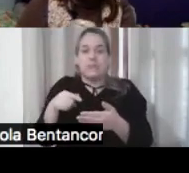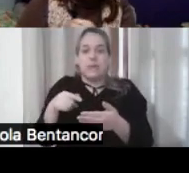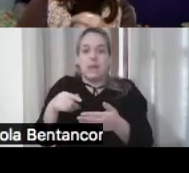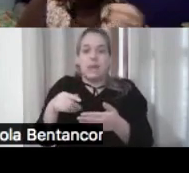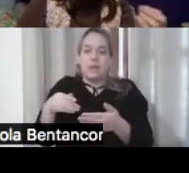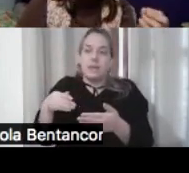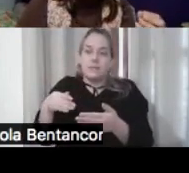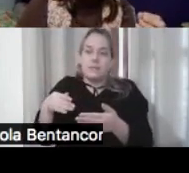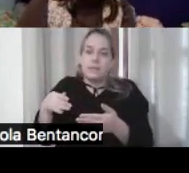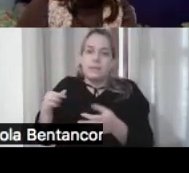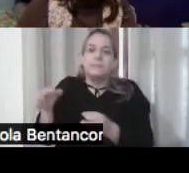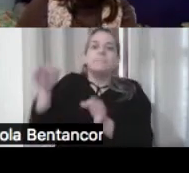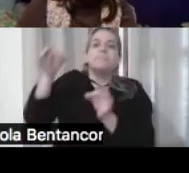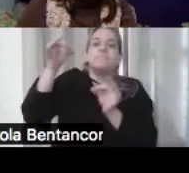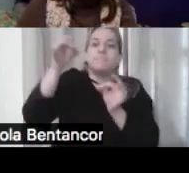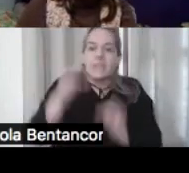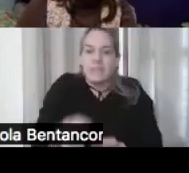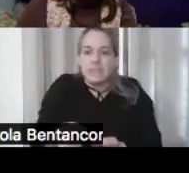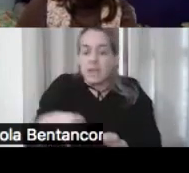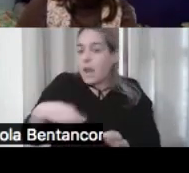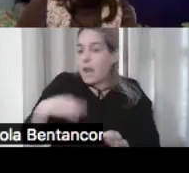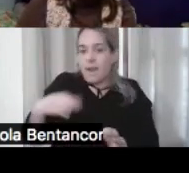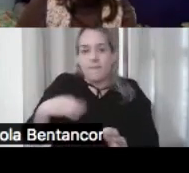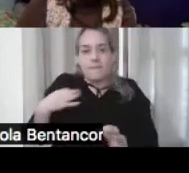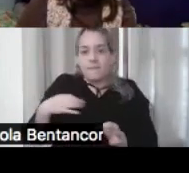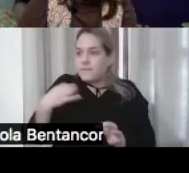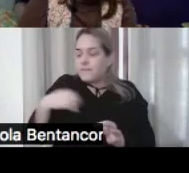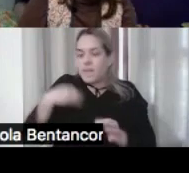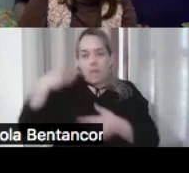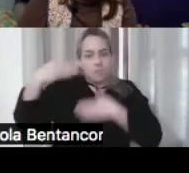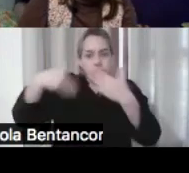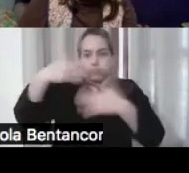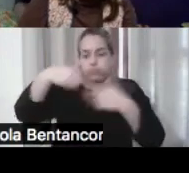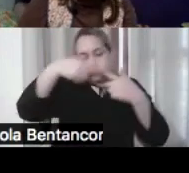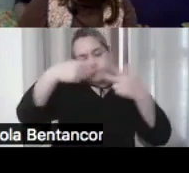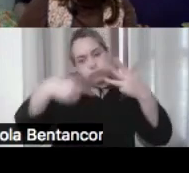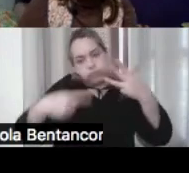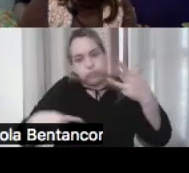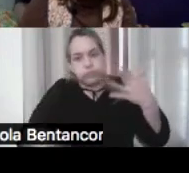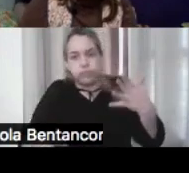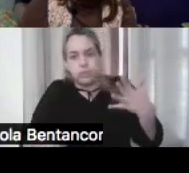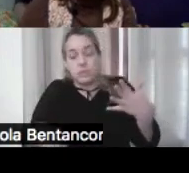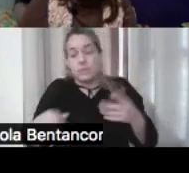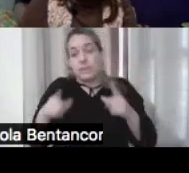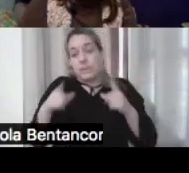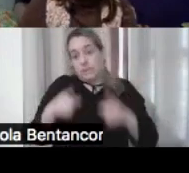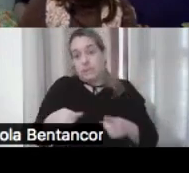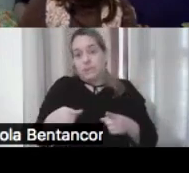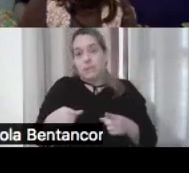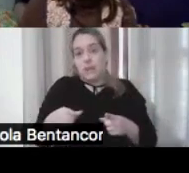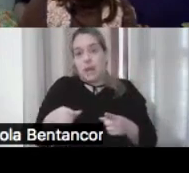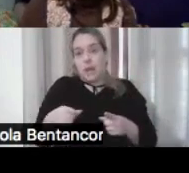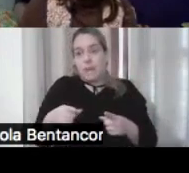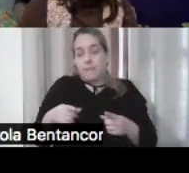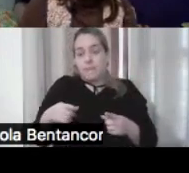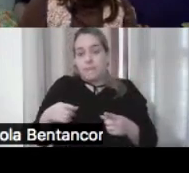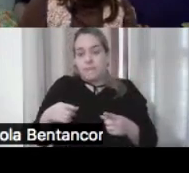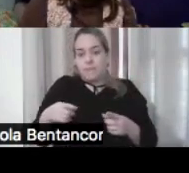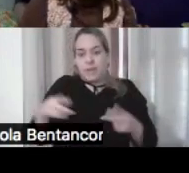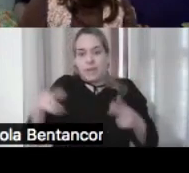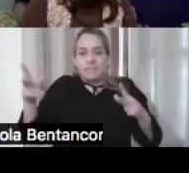desempeñarse en todos los aspectos de la ocupación humana. Y por supuesto, para sostenerse incluidos dentro de una